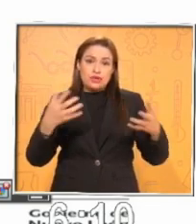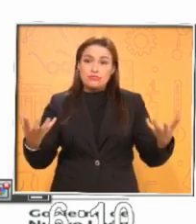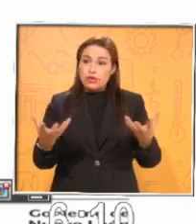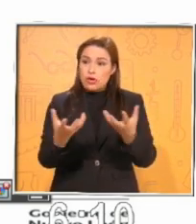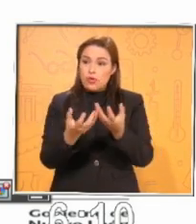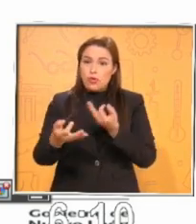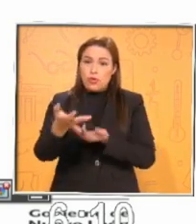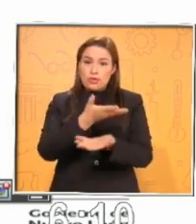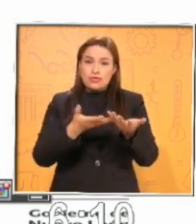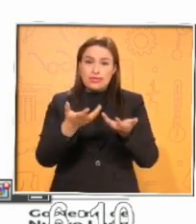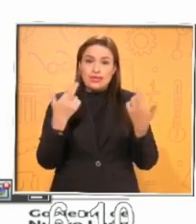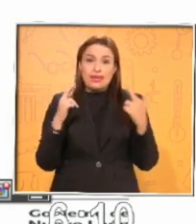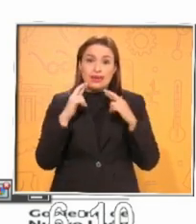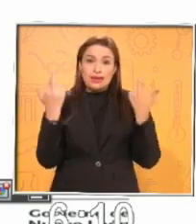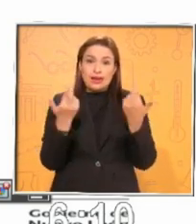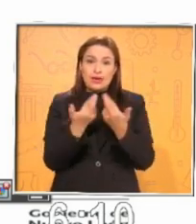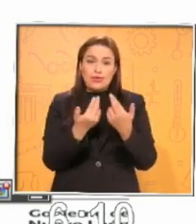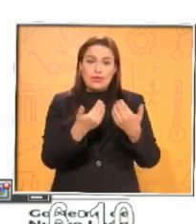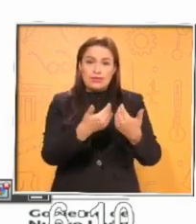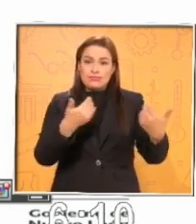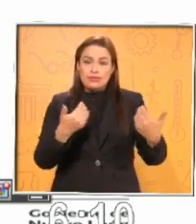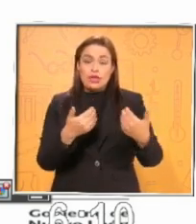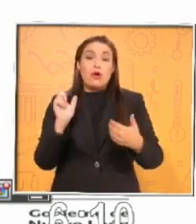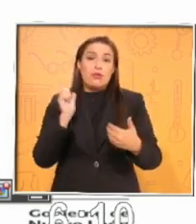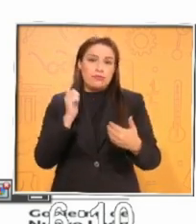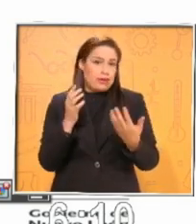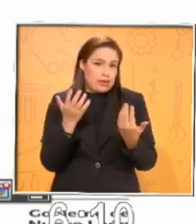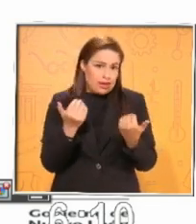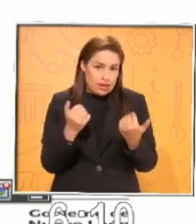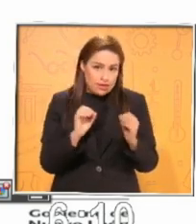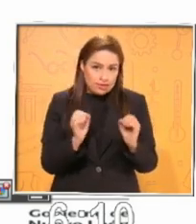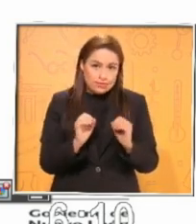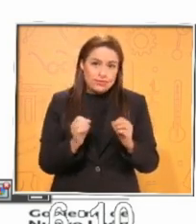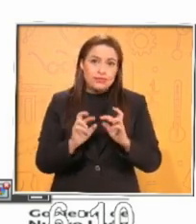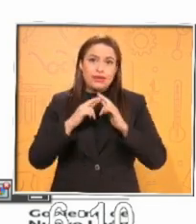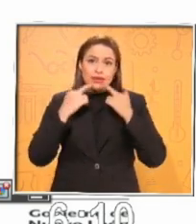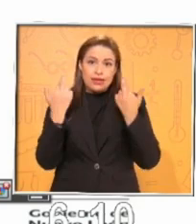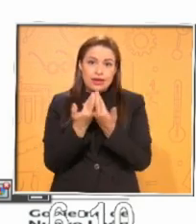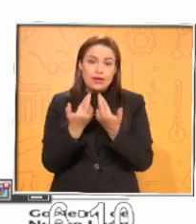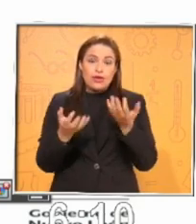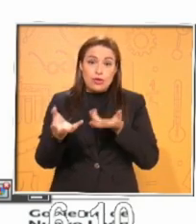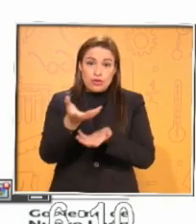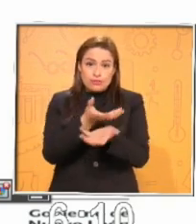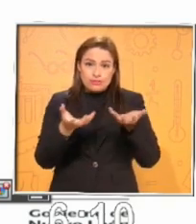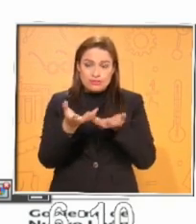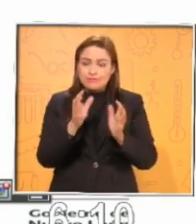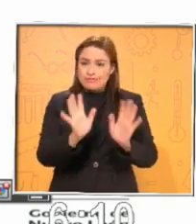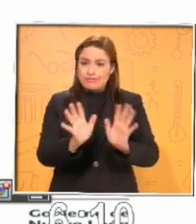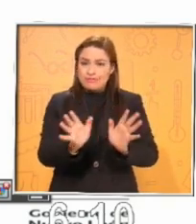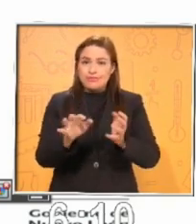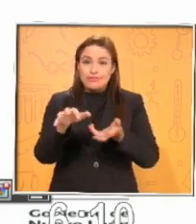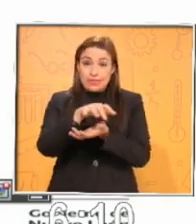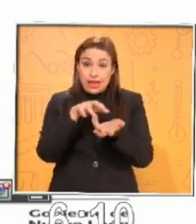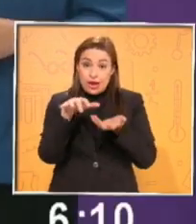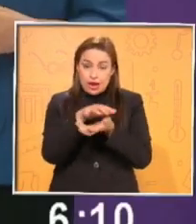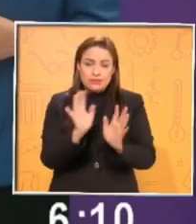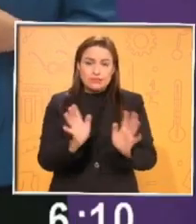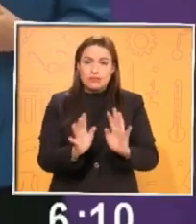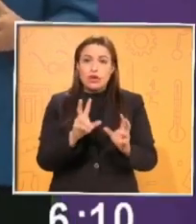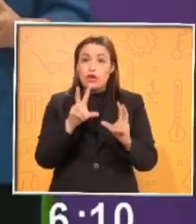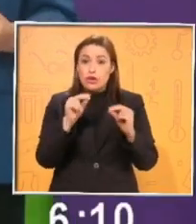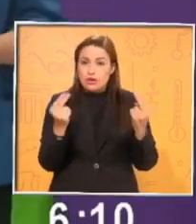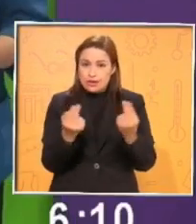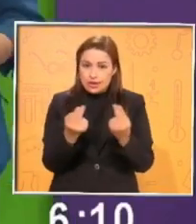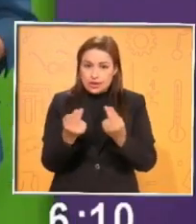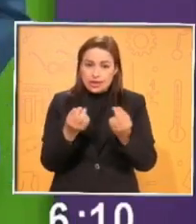reuniones. Claro que esperamos que no haya reuniones y claro que esperamos que no haya necesidad de salir de casa, pero si